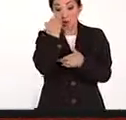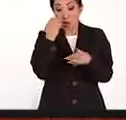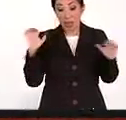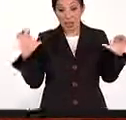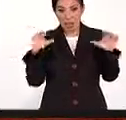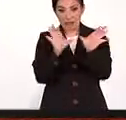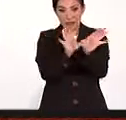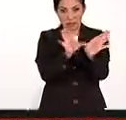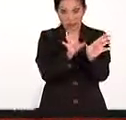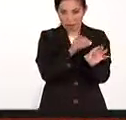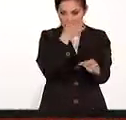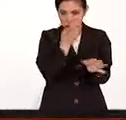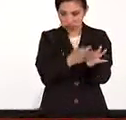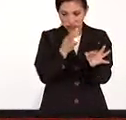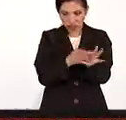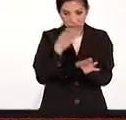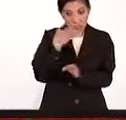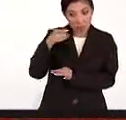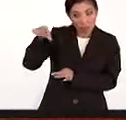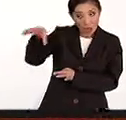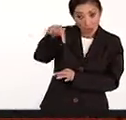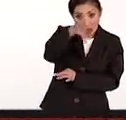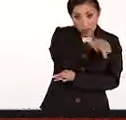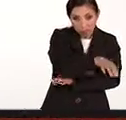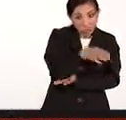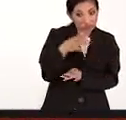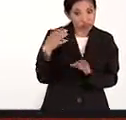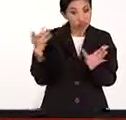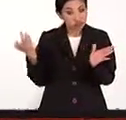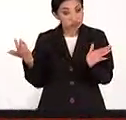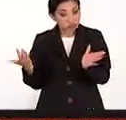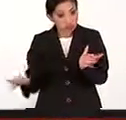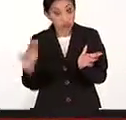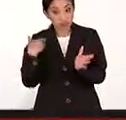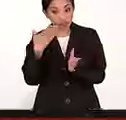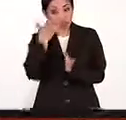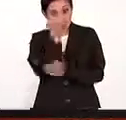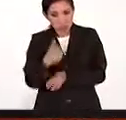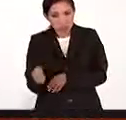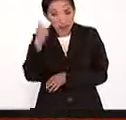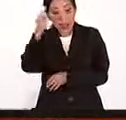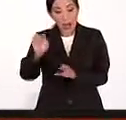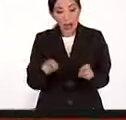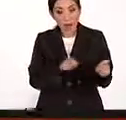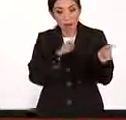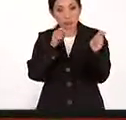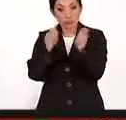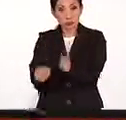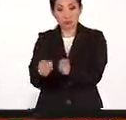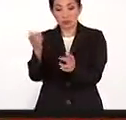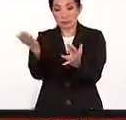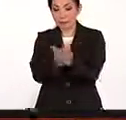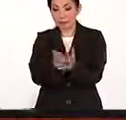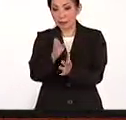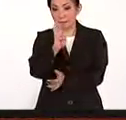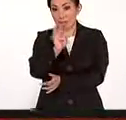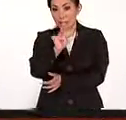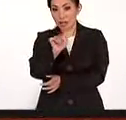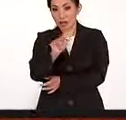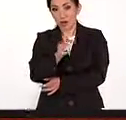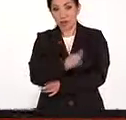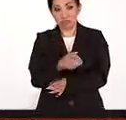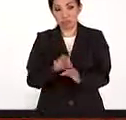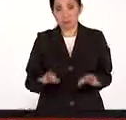acreditadas escuelas que estén debidamente y capacitadas para recibir una parte de la demanda social